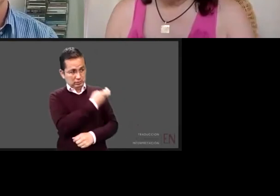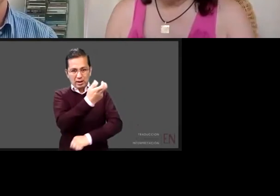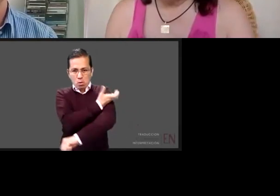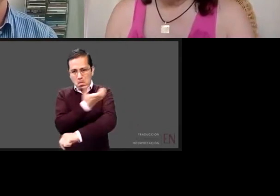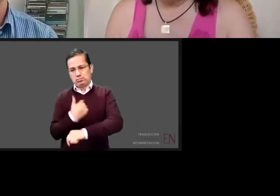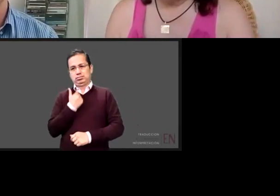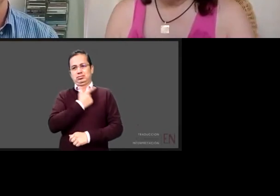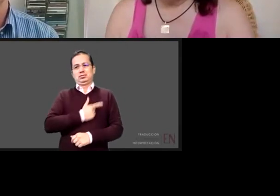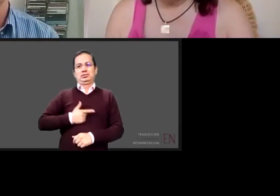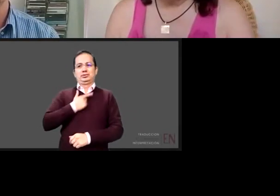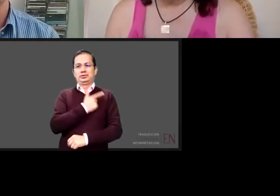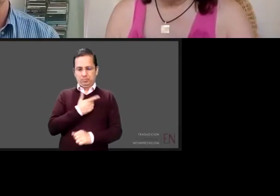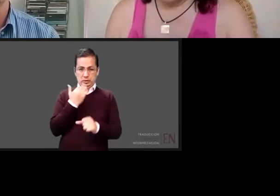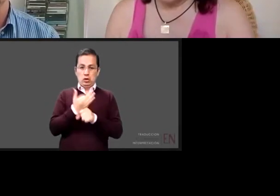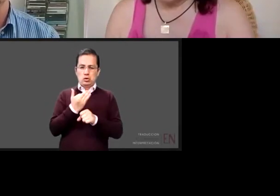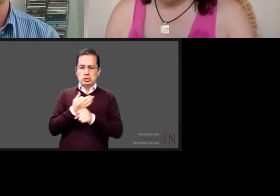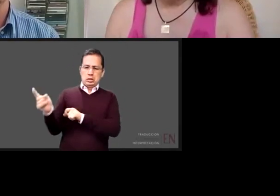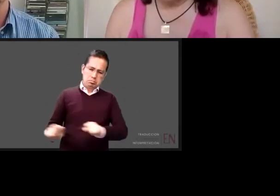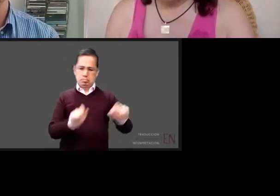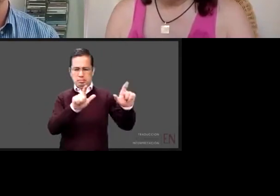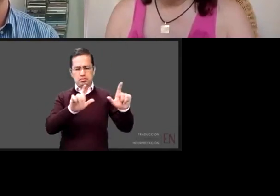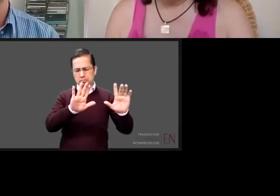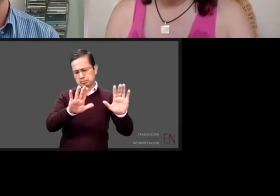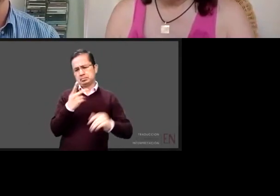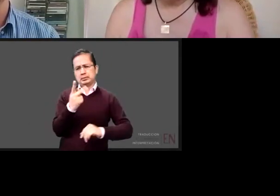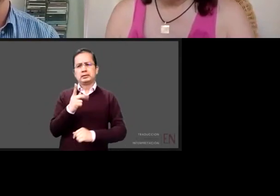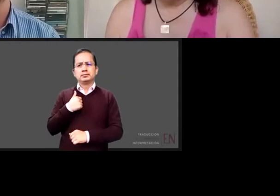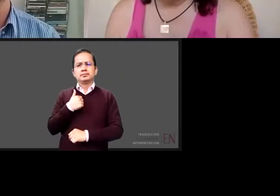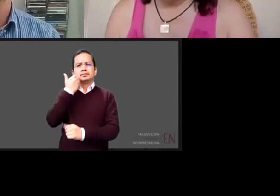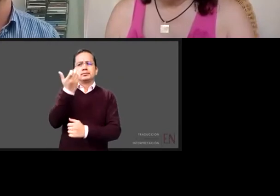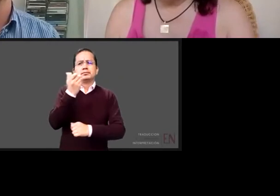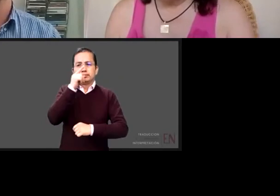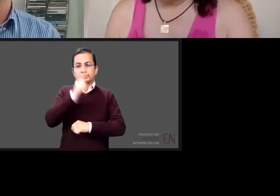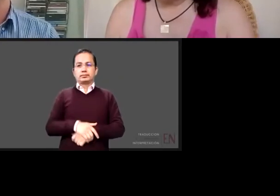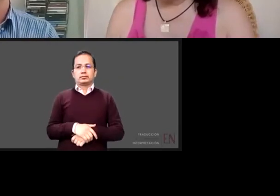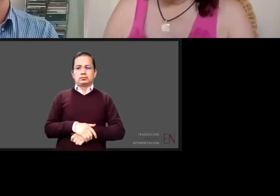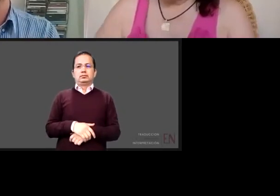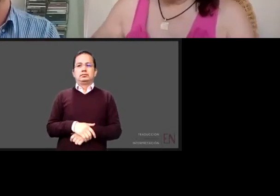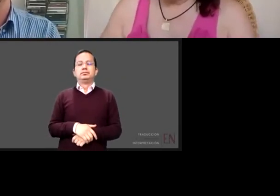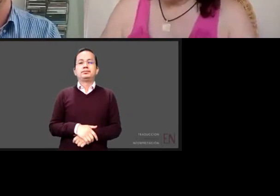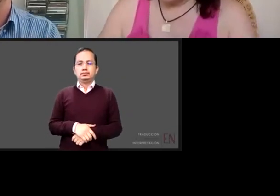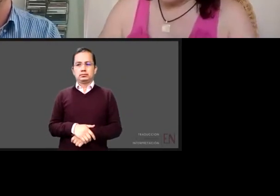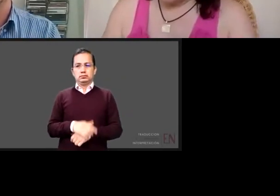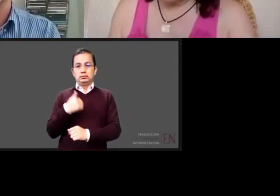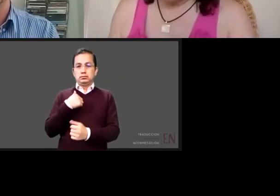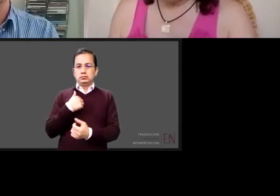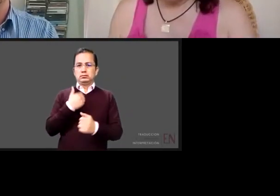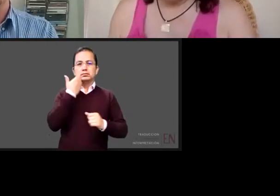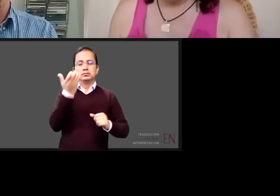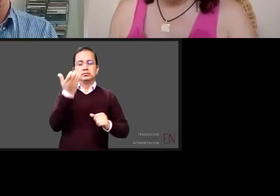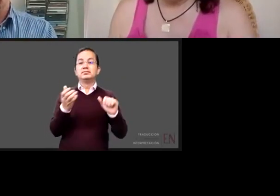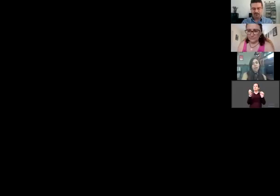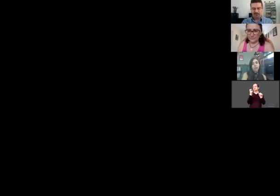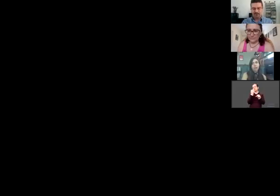ayudar con la presentación. Pero me gustaría empezar, en general la presentación me gustaría compartiéndoles lo que hemos ido